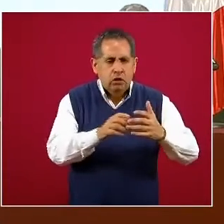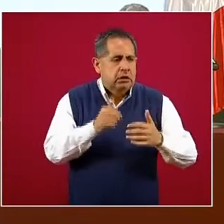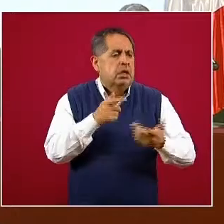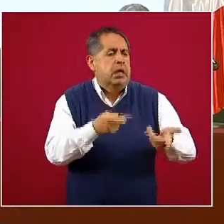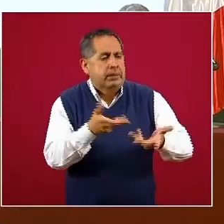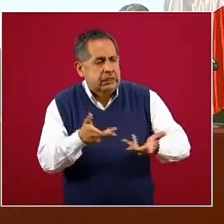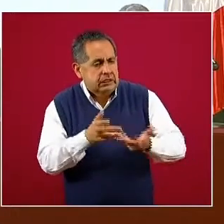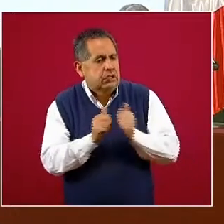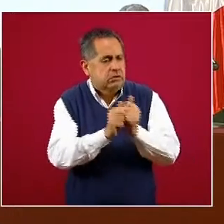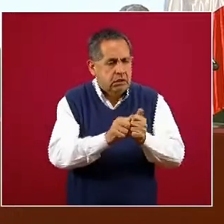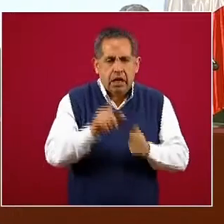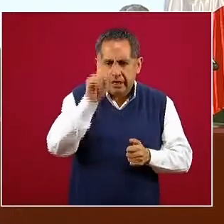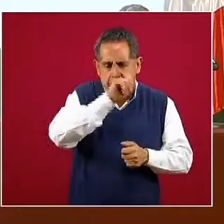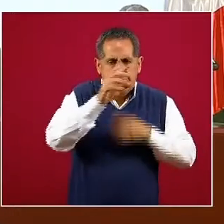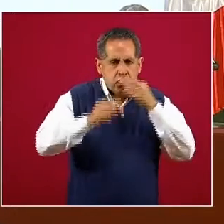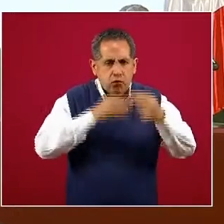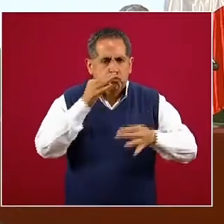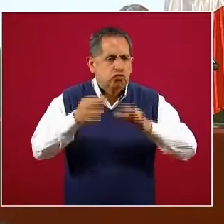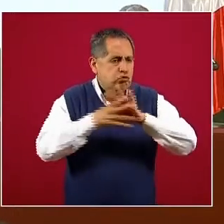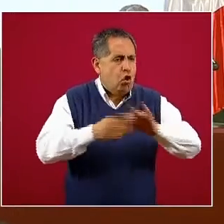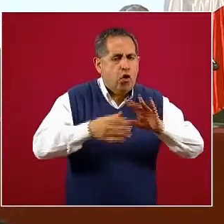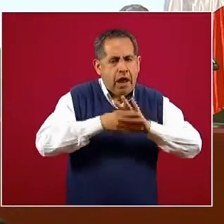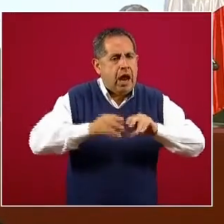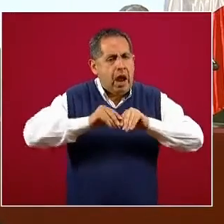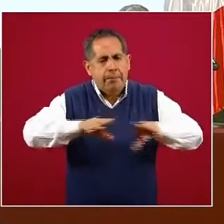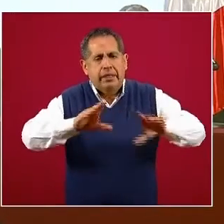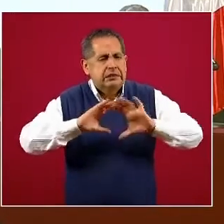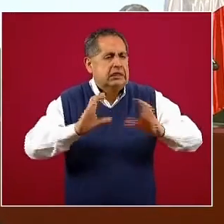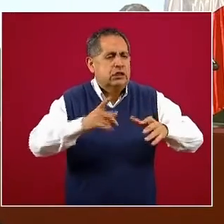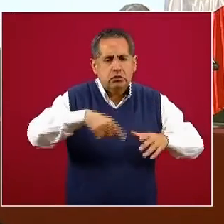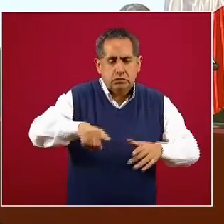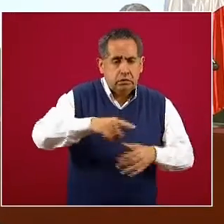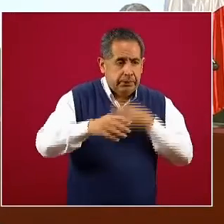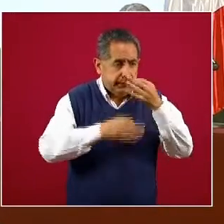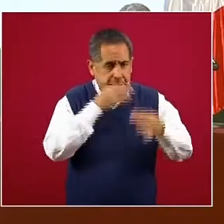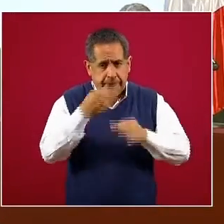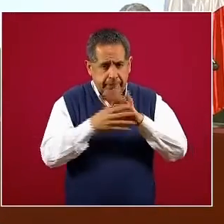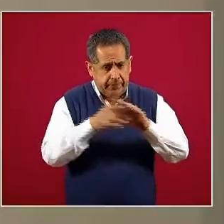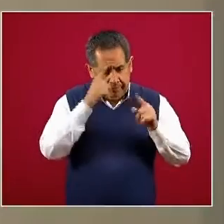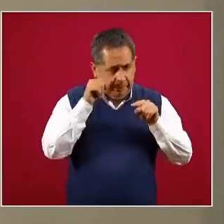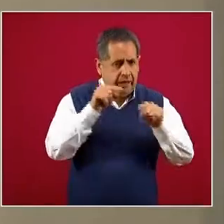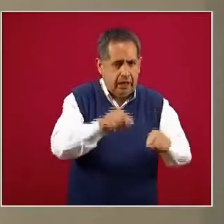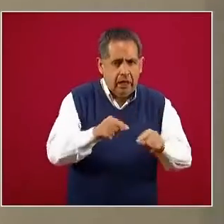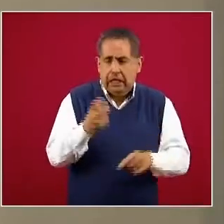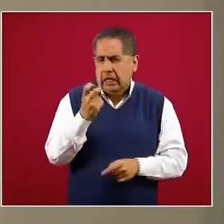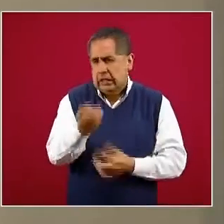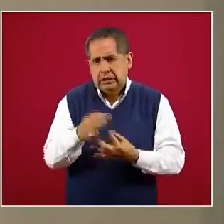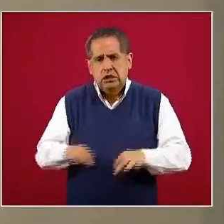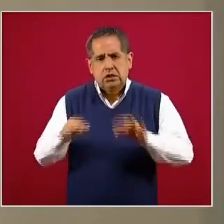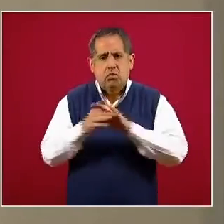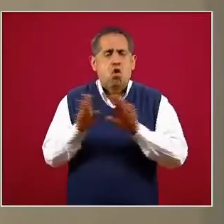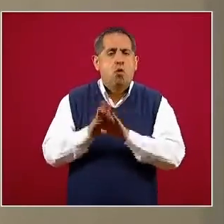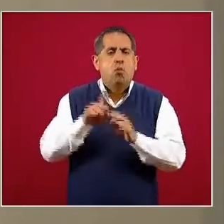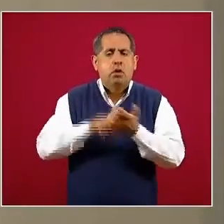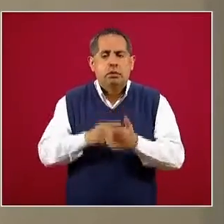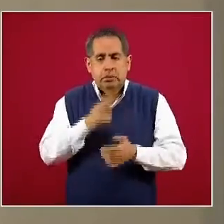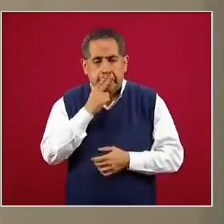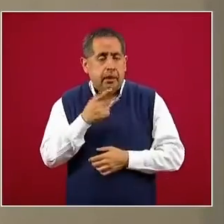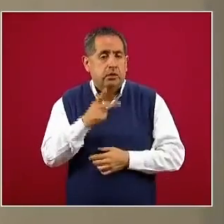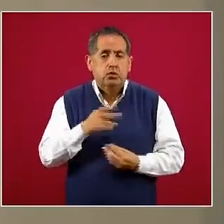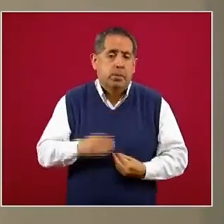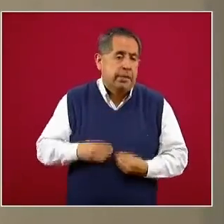de integración en que, a través de los programas de los 3 niveles de gobierno, seamos un